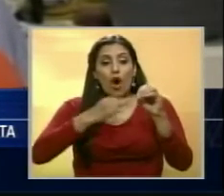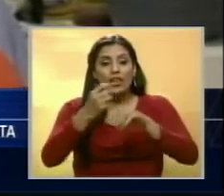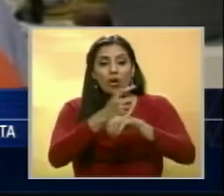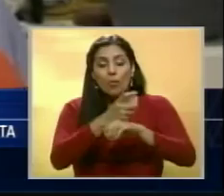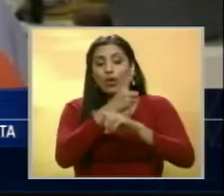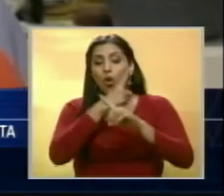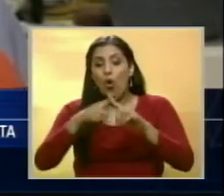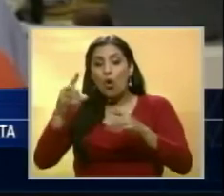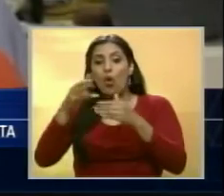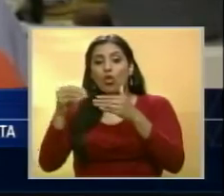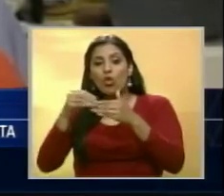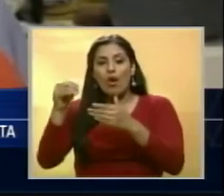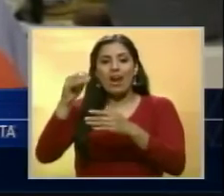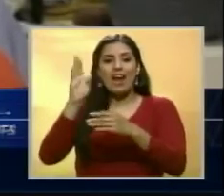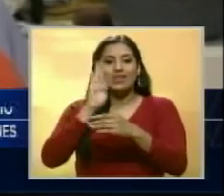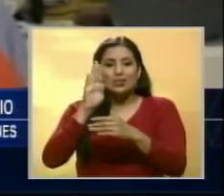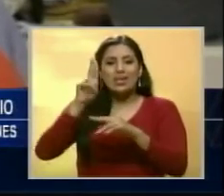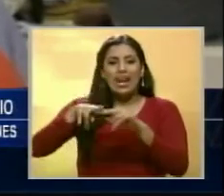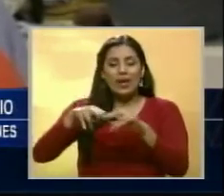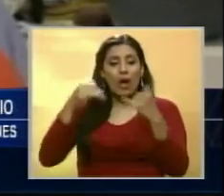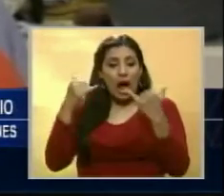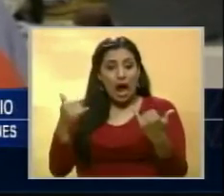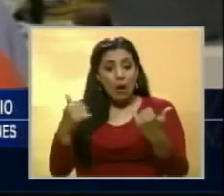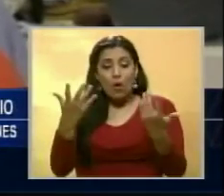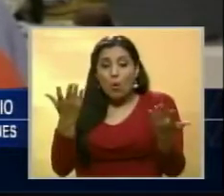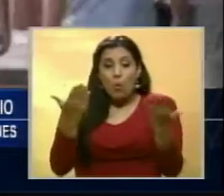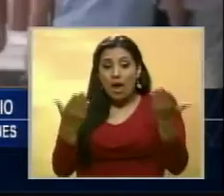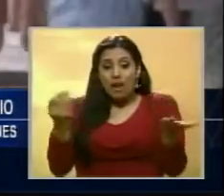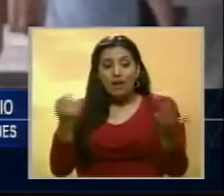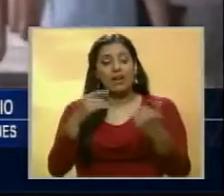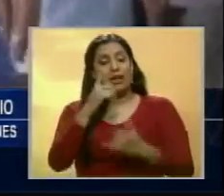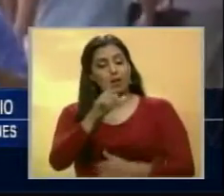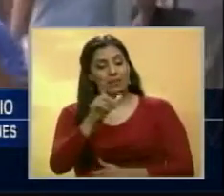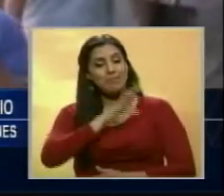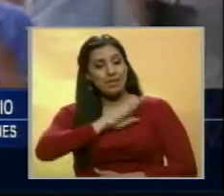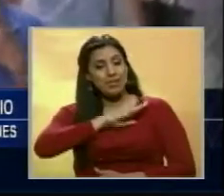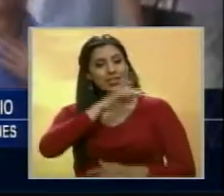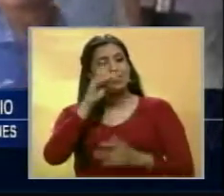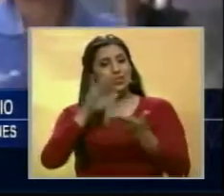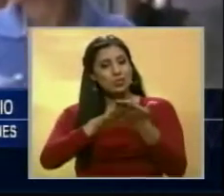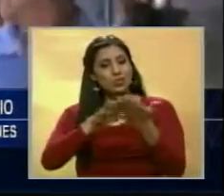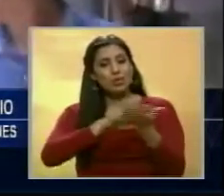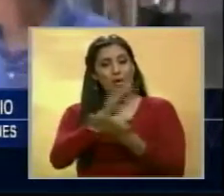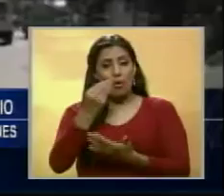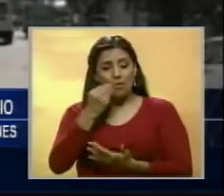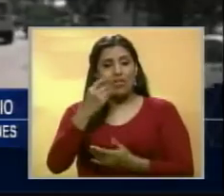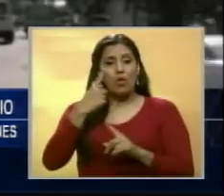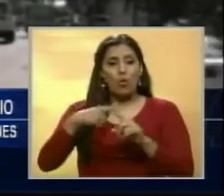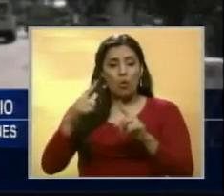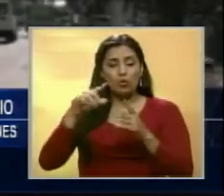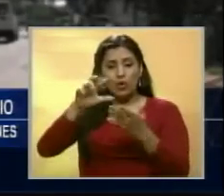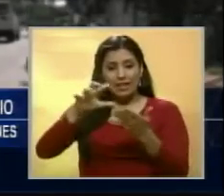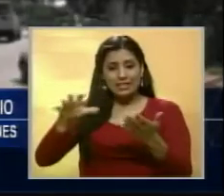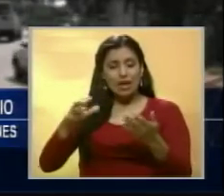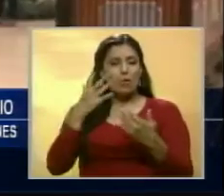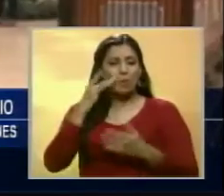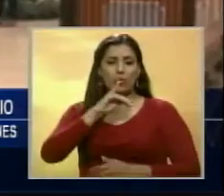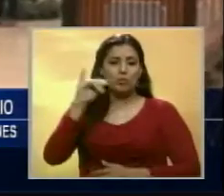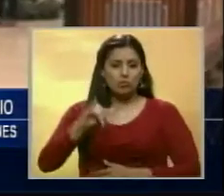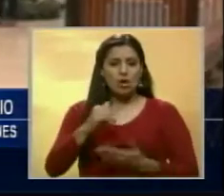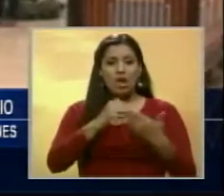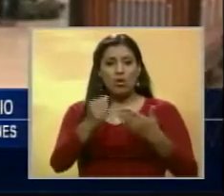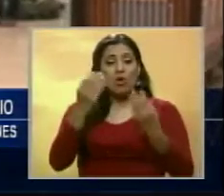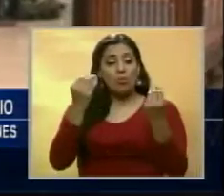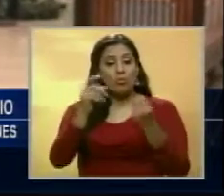estas importaciones. Bellorín explicó que este tipo de procedimientos ha logrado paliar la crisis alimentaria en otros estados, como el Zulia,